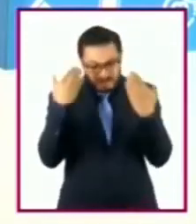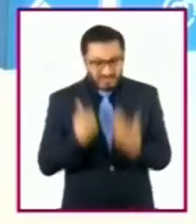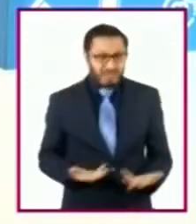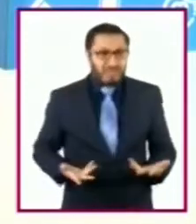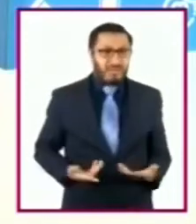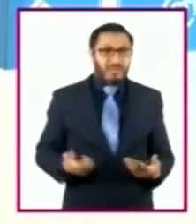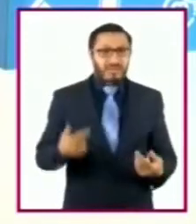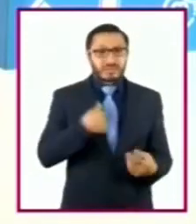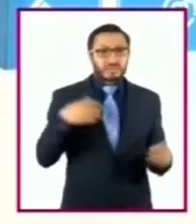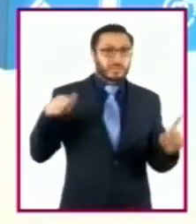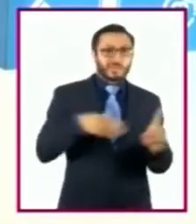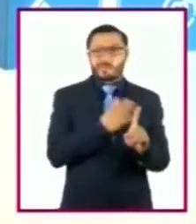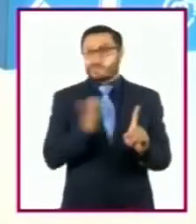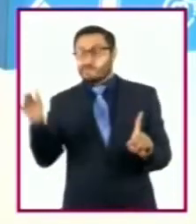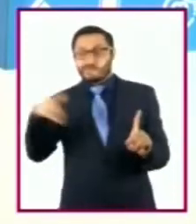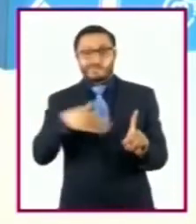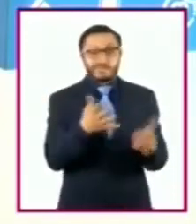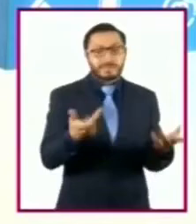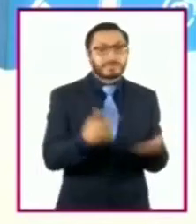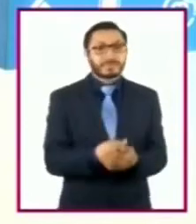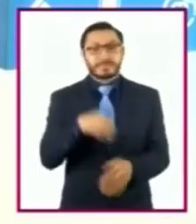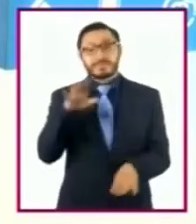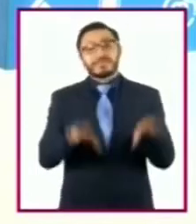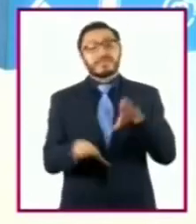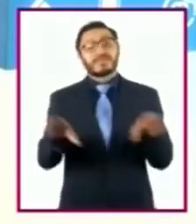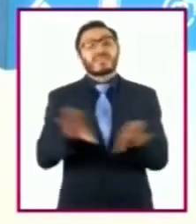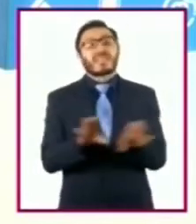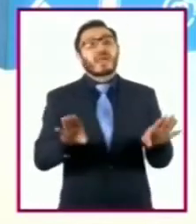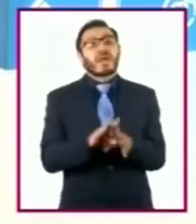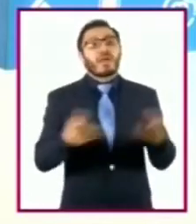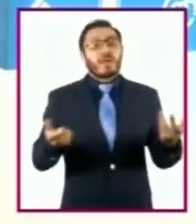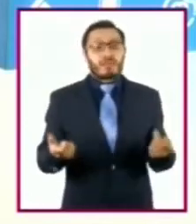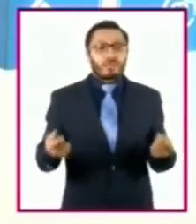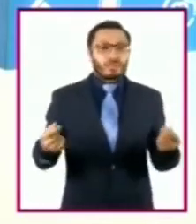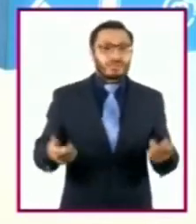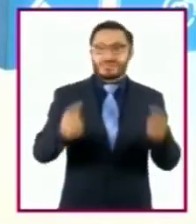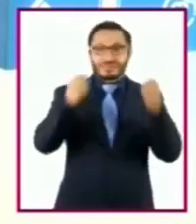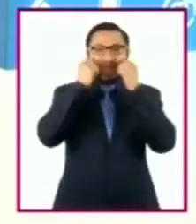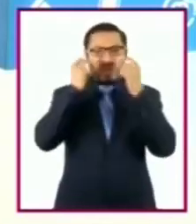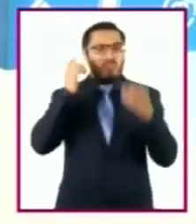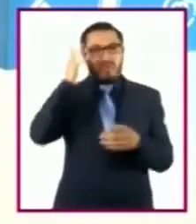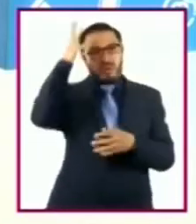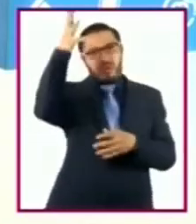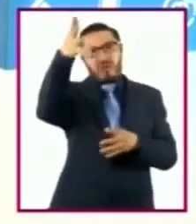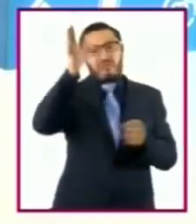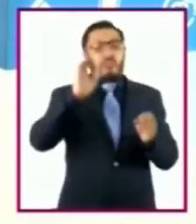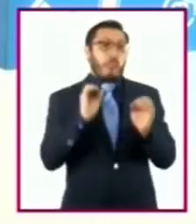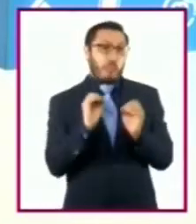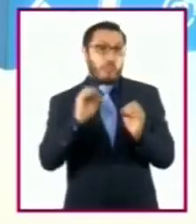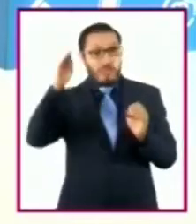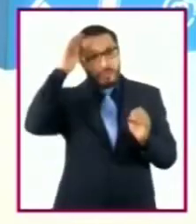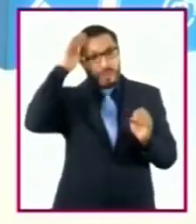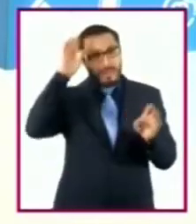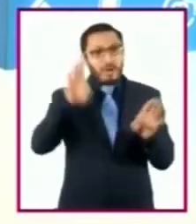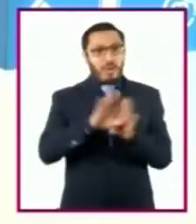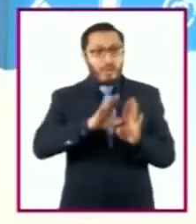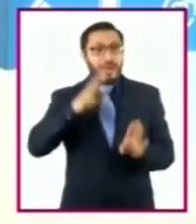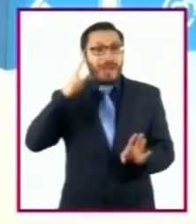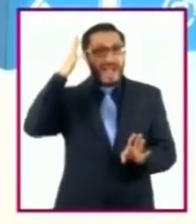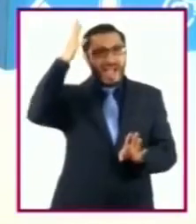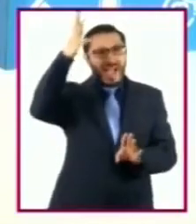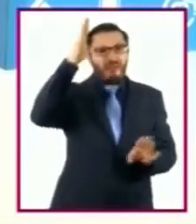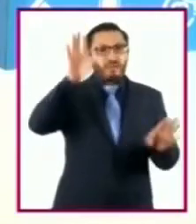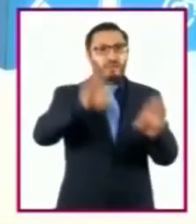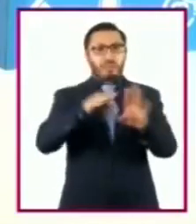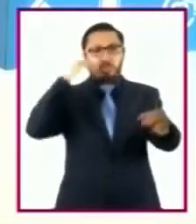camino. En ocasiones, vivimos el presente sin que nos importe el futuro, o pensamos que el futuro es muy